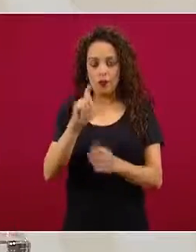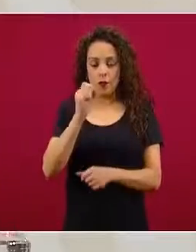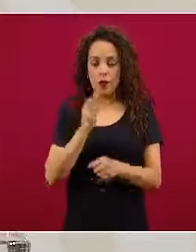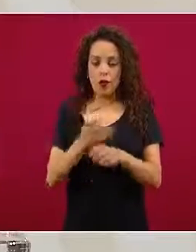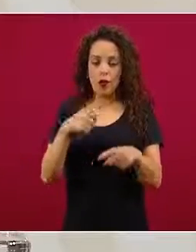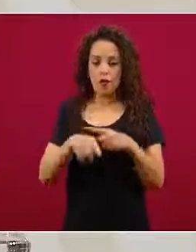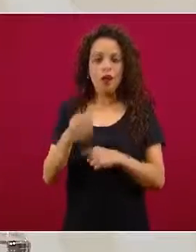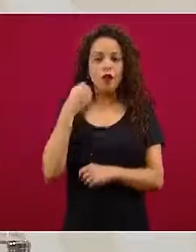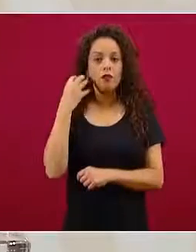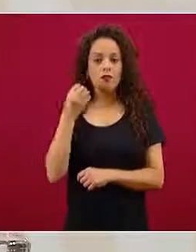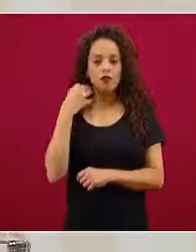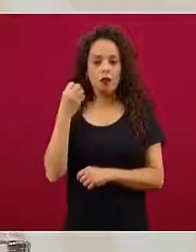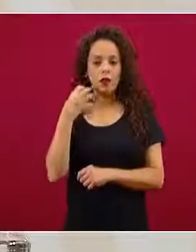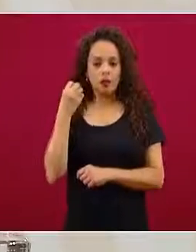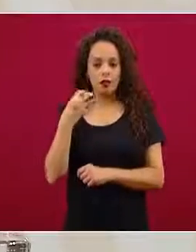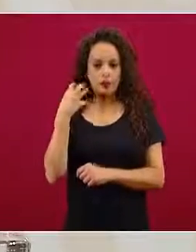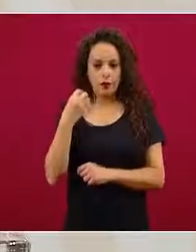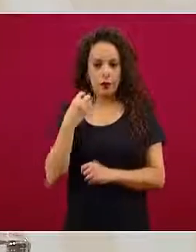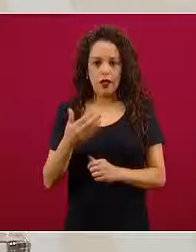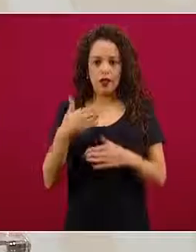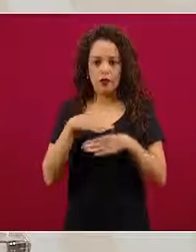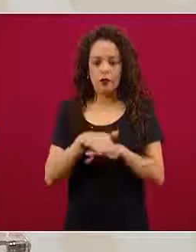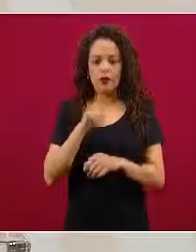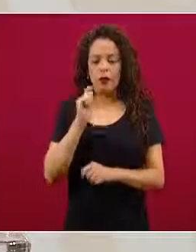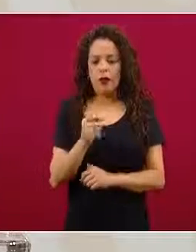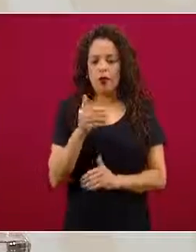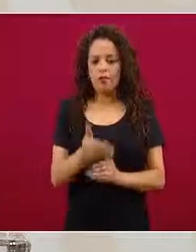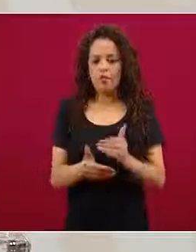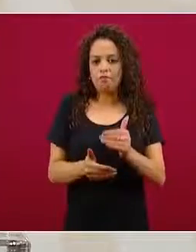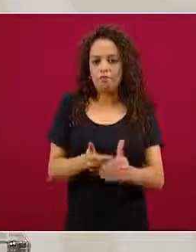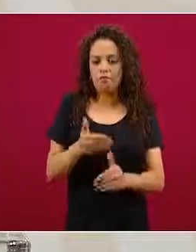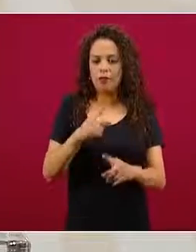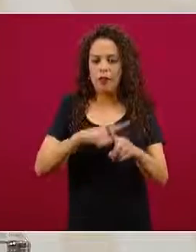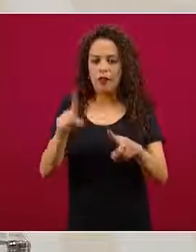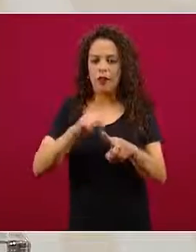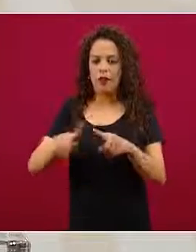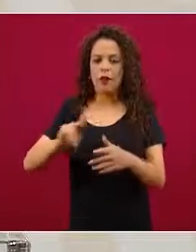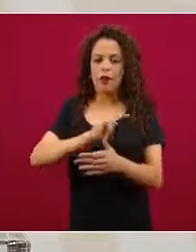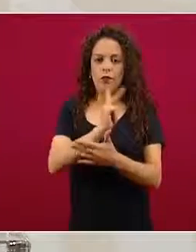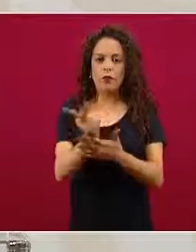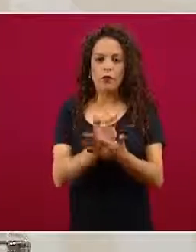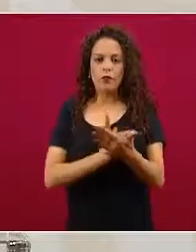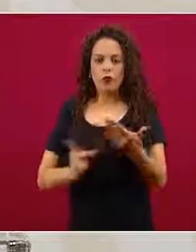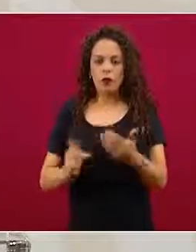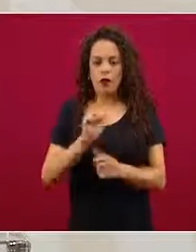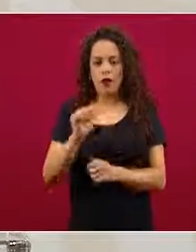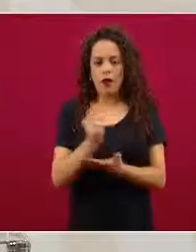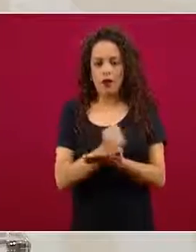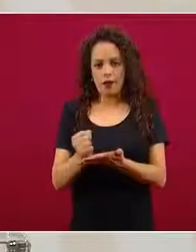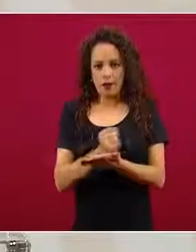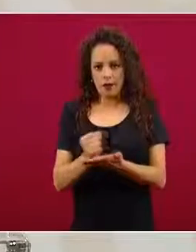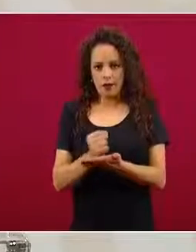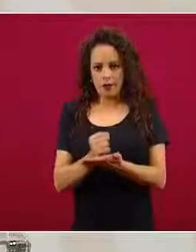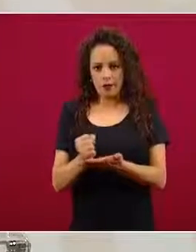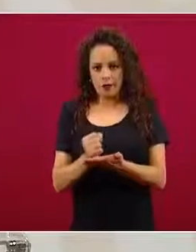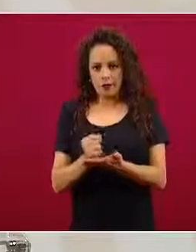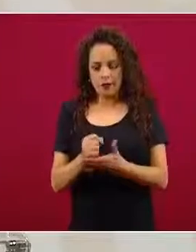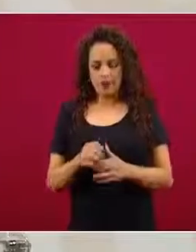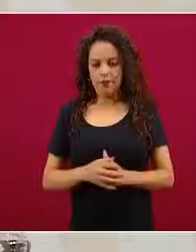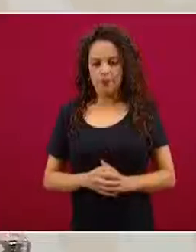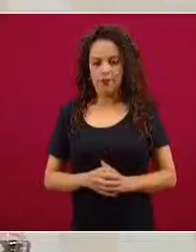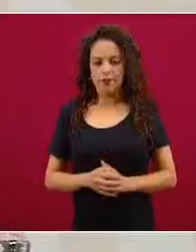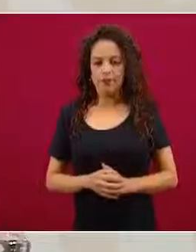nuestra conferencia de prensa con el avance de los programas de créditos que están